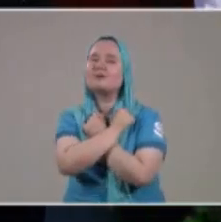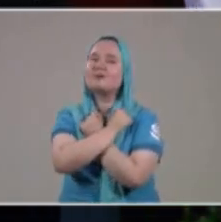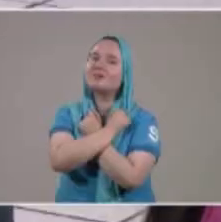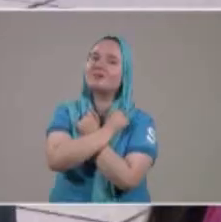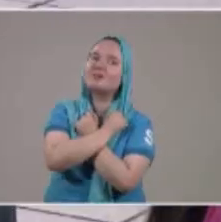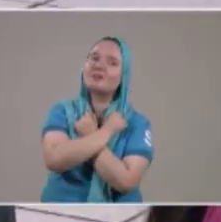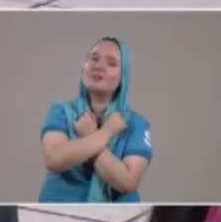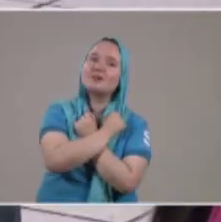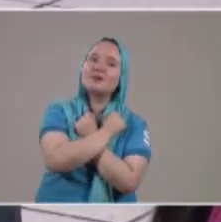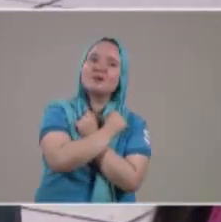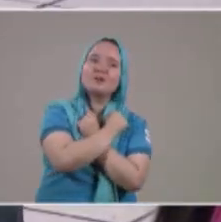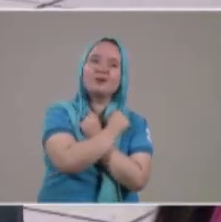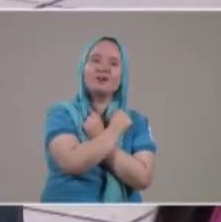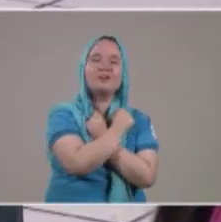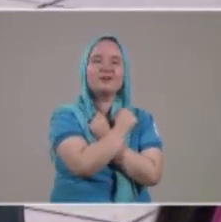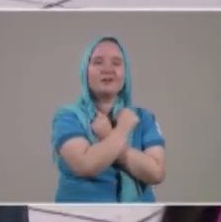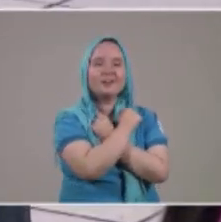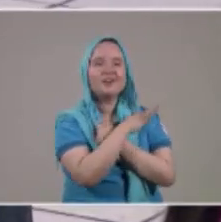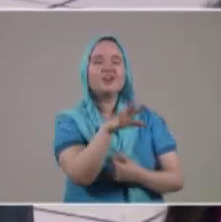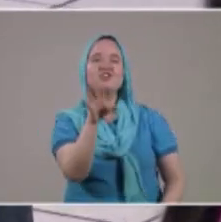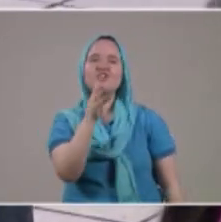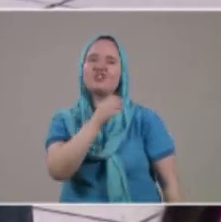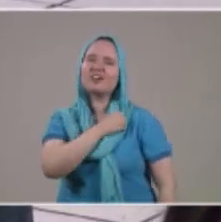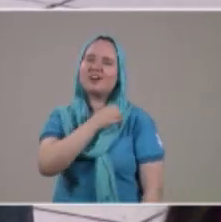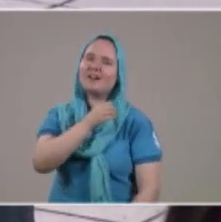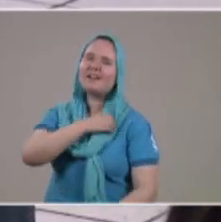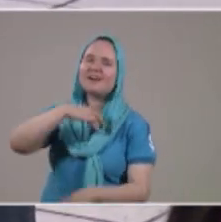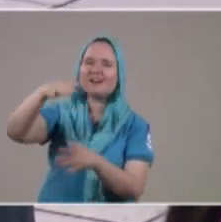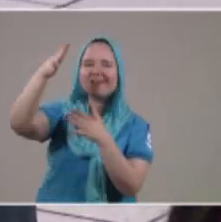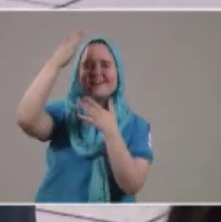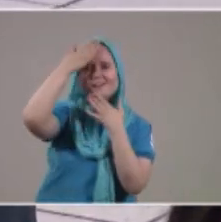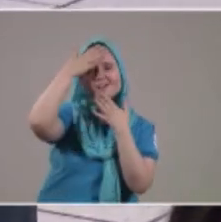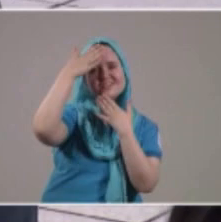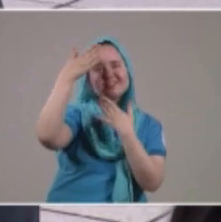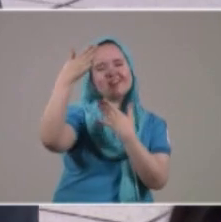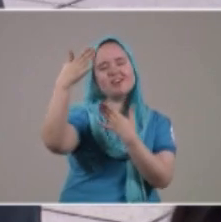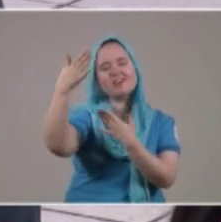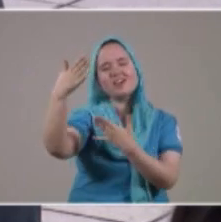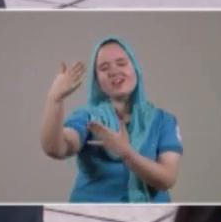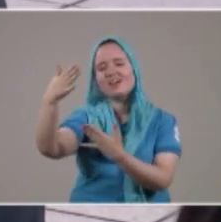Las puertas están abiertas, la invitación está abierta.